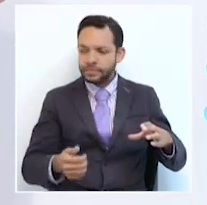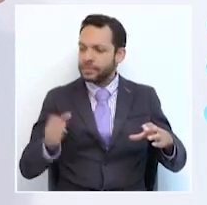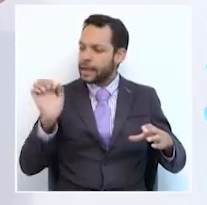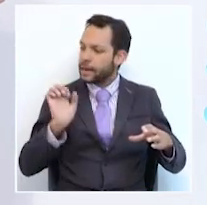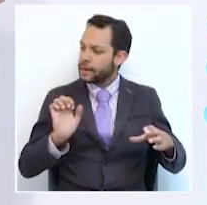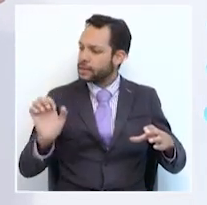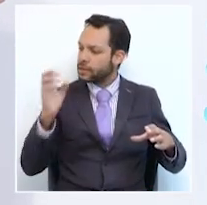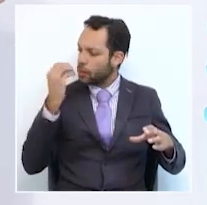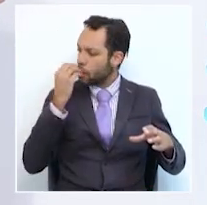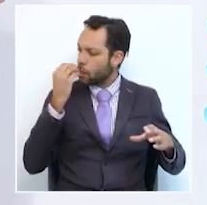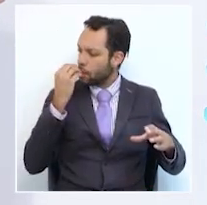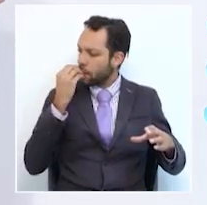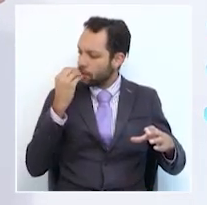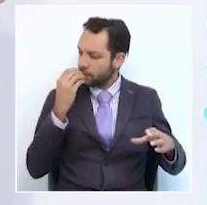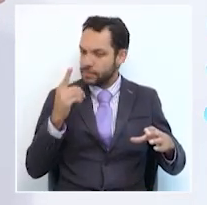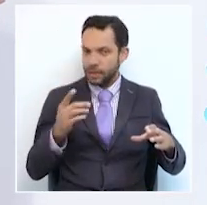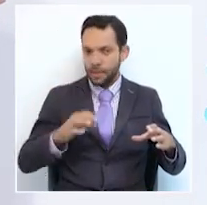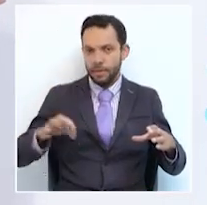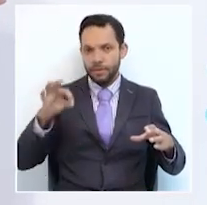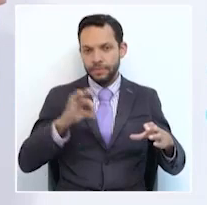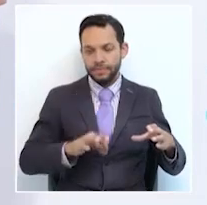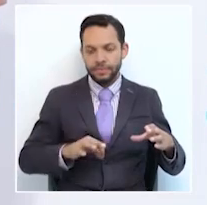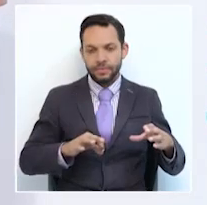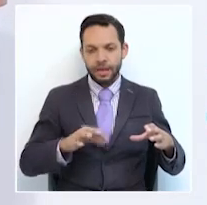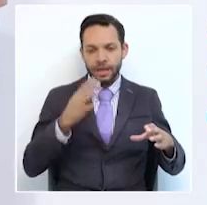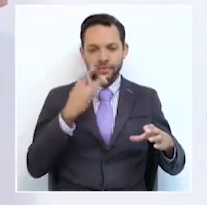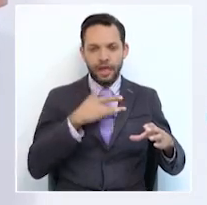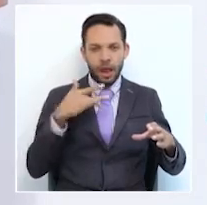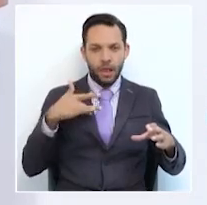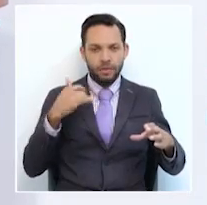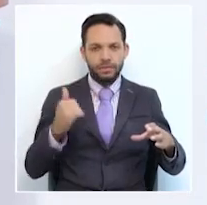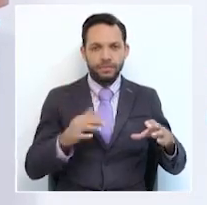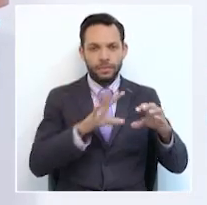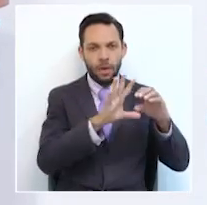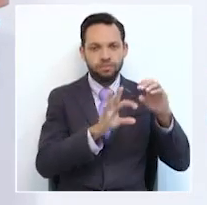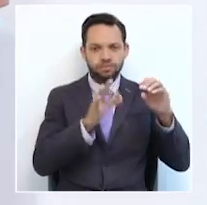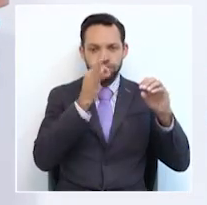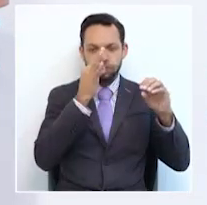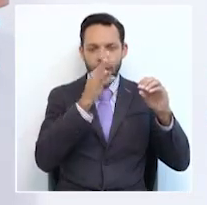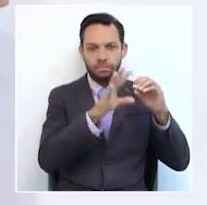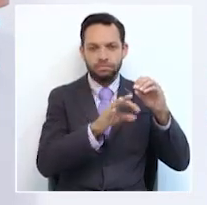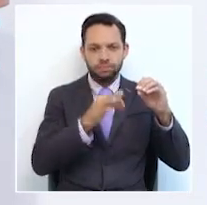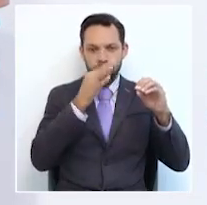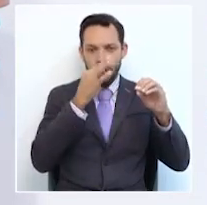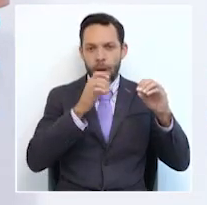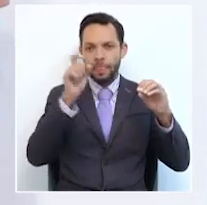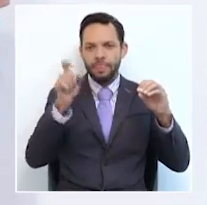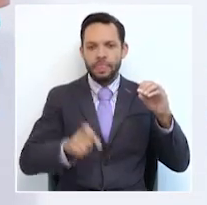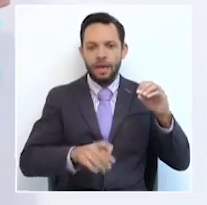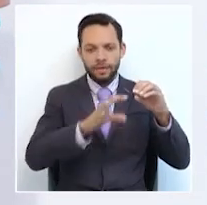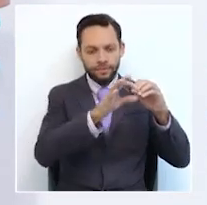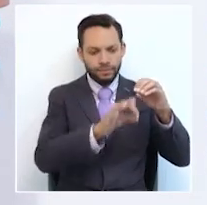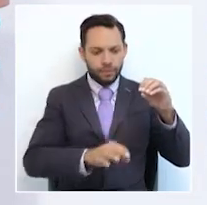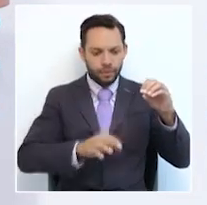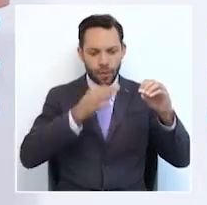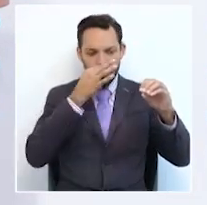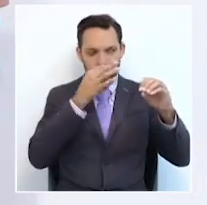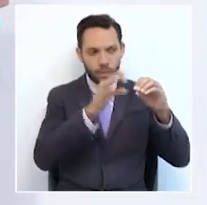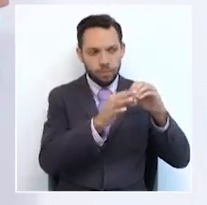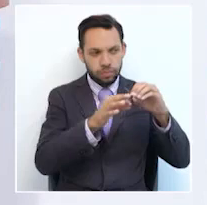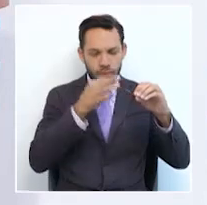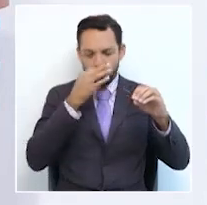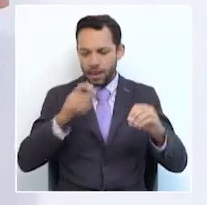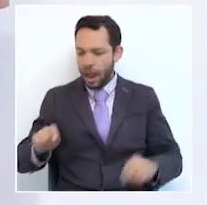buenas para desintoxicar el agua y sabela con pepas y con cáscara llámese en licuadora